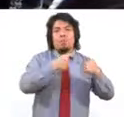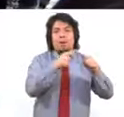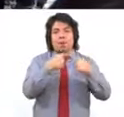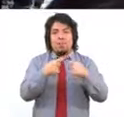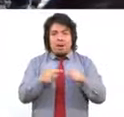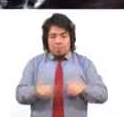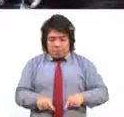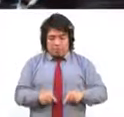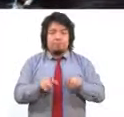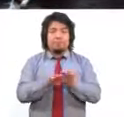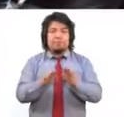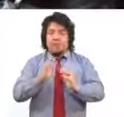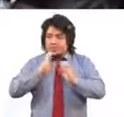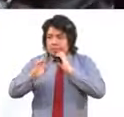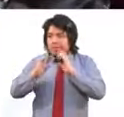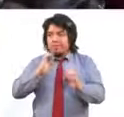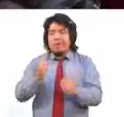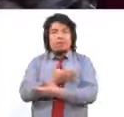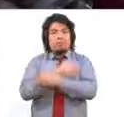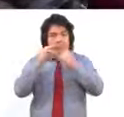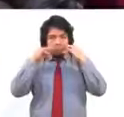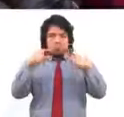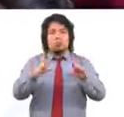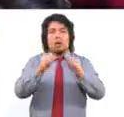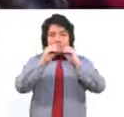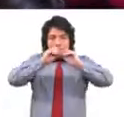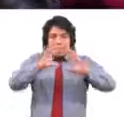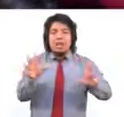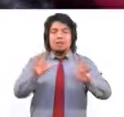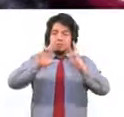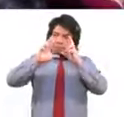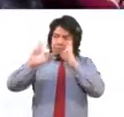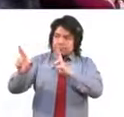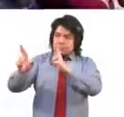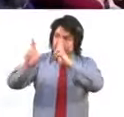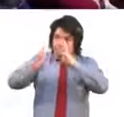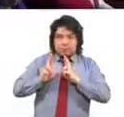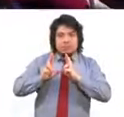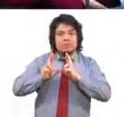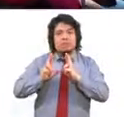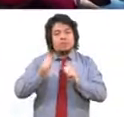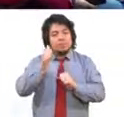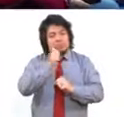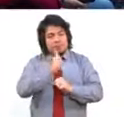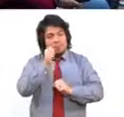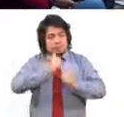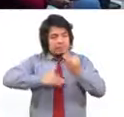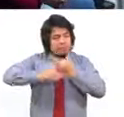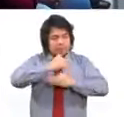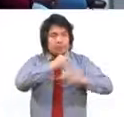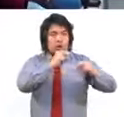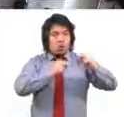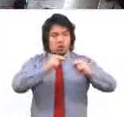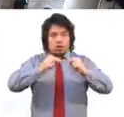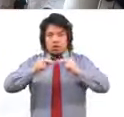franca, abierta, cotidiana, respetuosa, en todos los niveles de